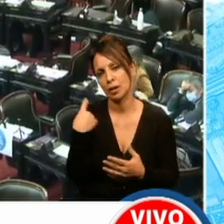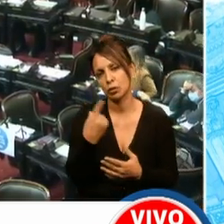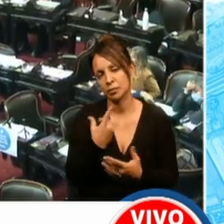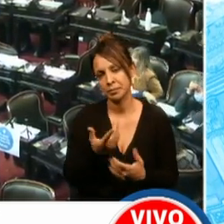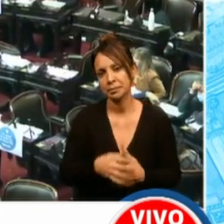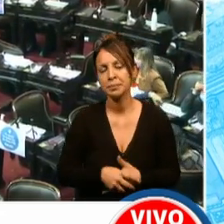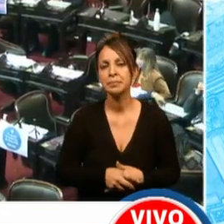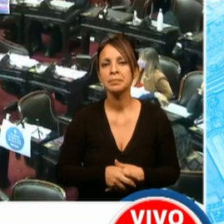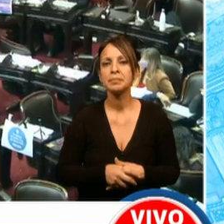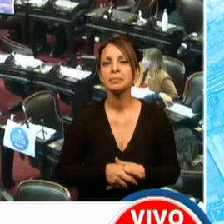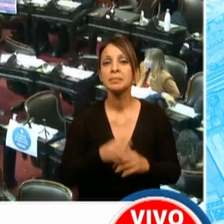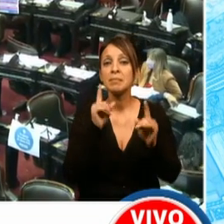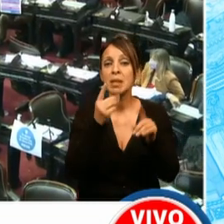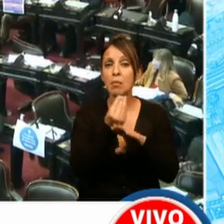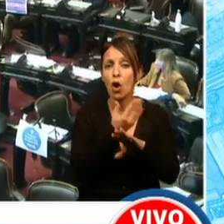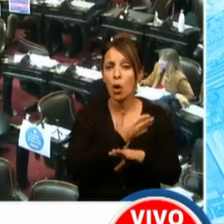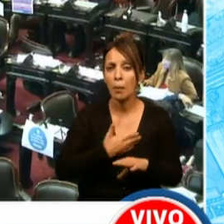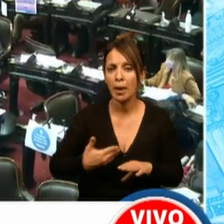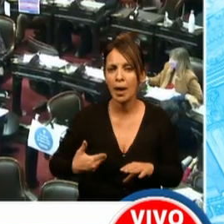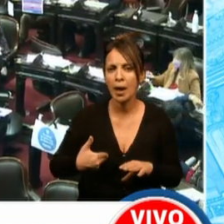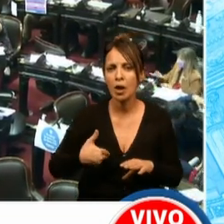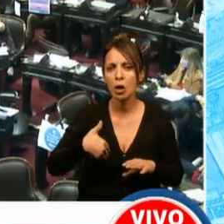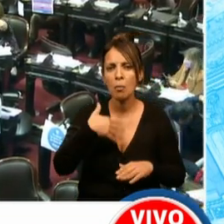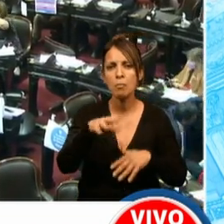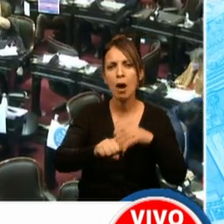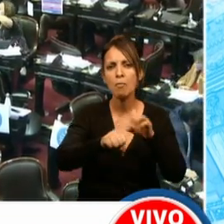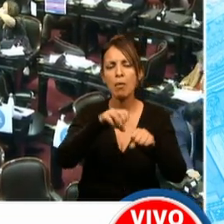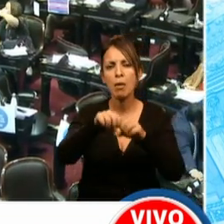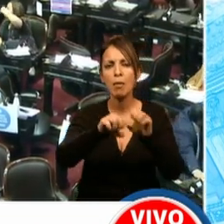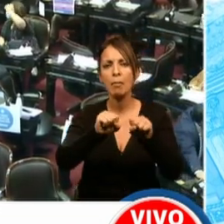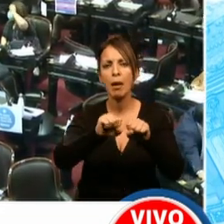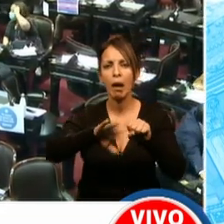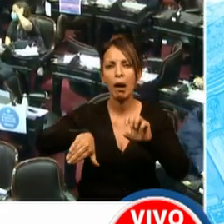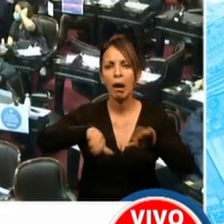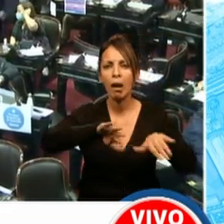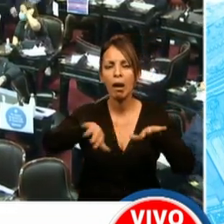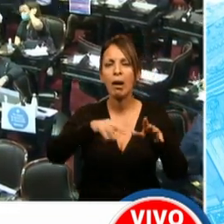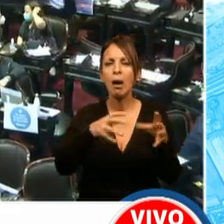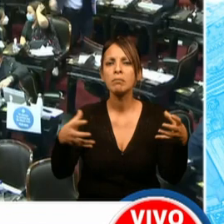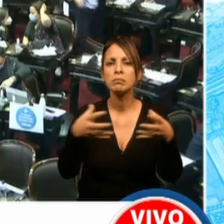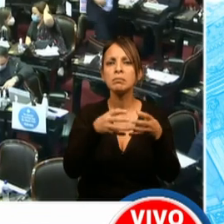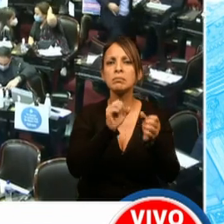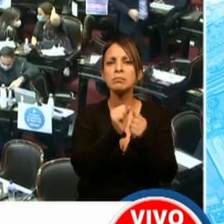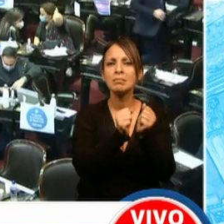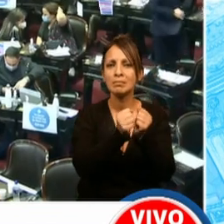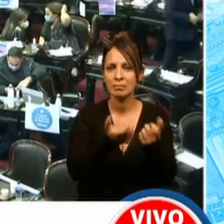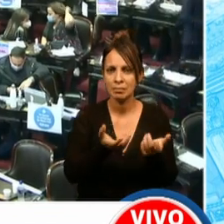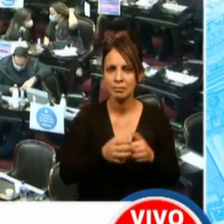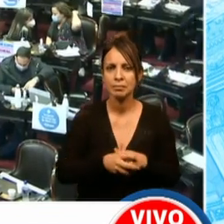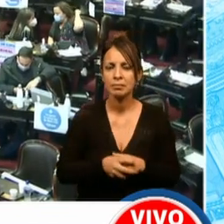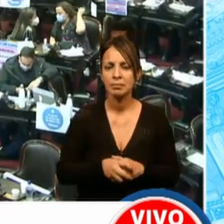que había avanzado quitándole conquistas al movimiento obrero organizada s